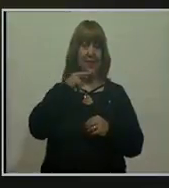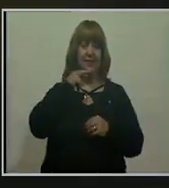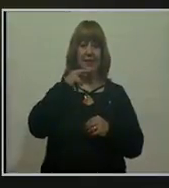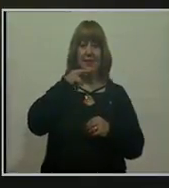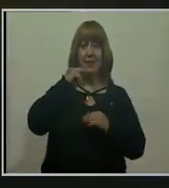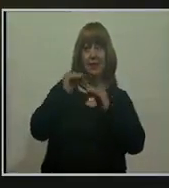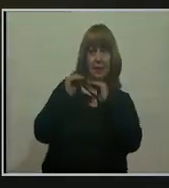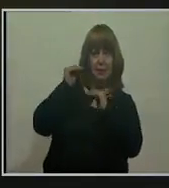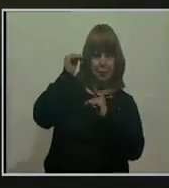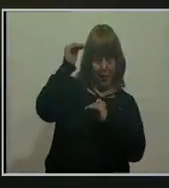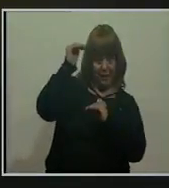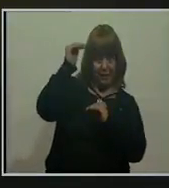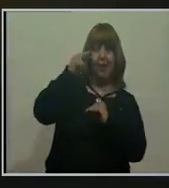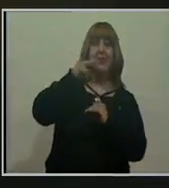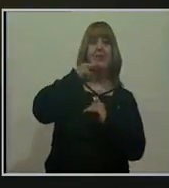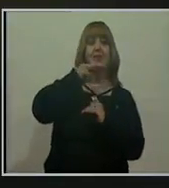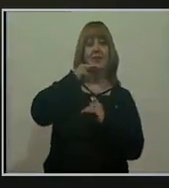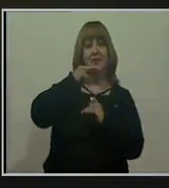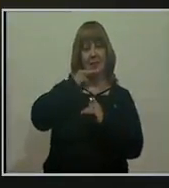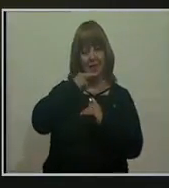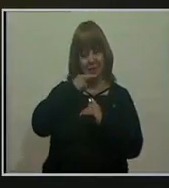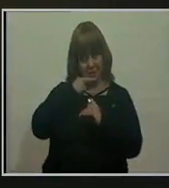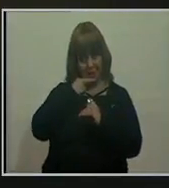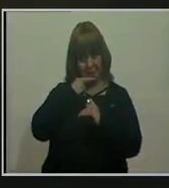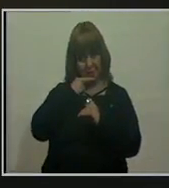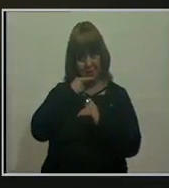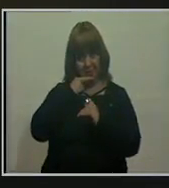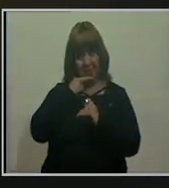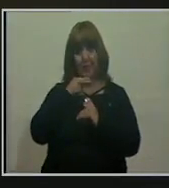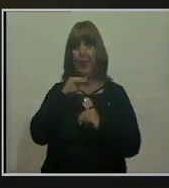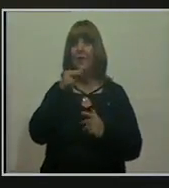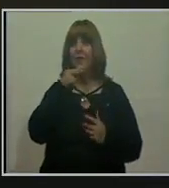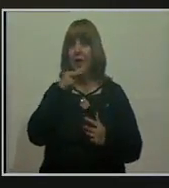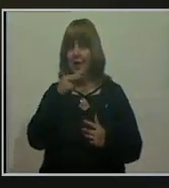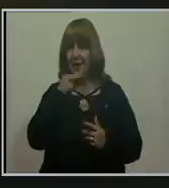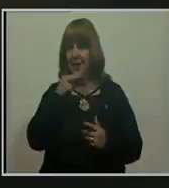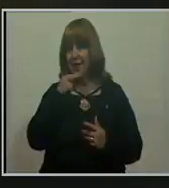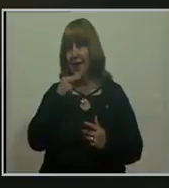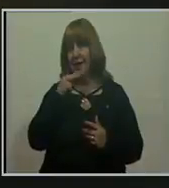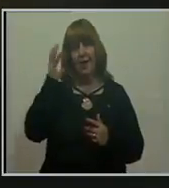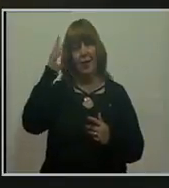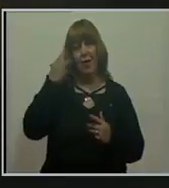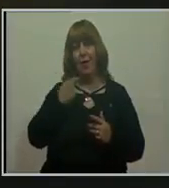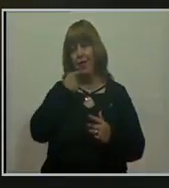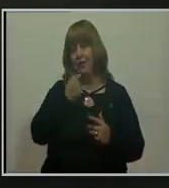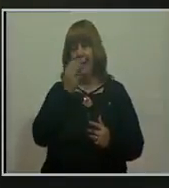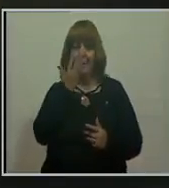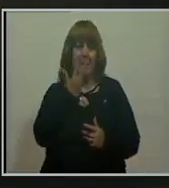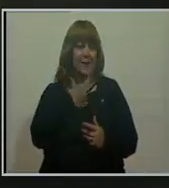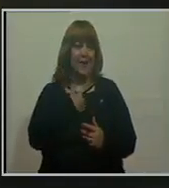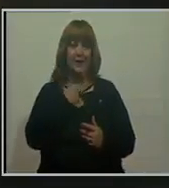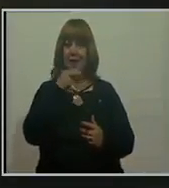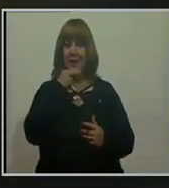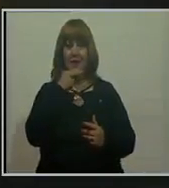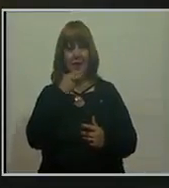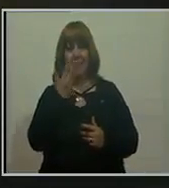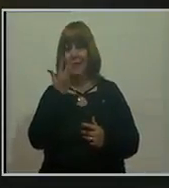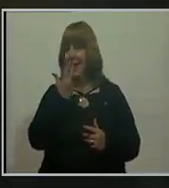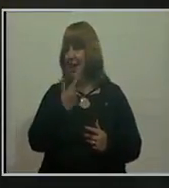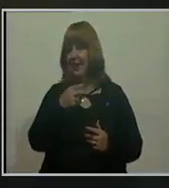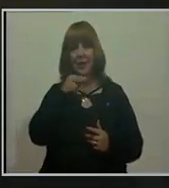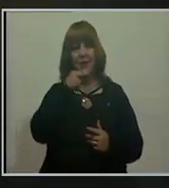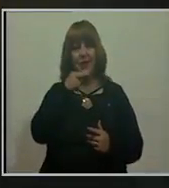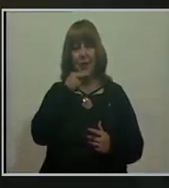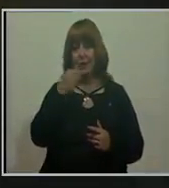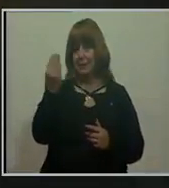temperatura máxima probable para su día preferido. Ay, el más bonito de la semana, el que somos totalmente fanáticos. Y ya para